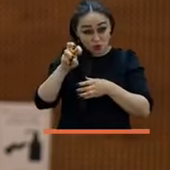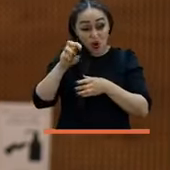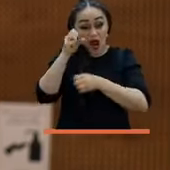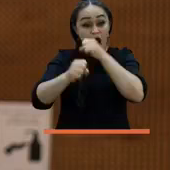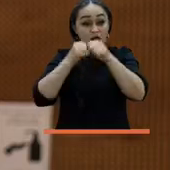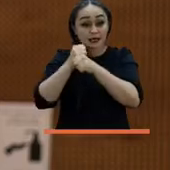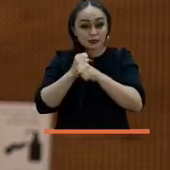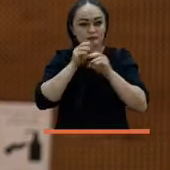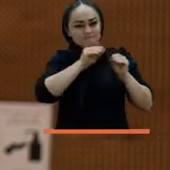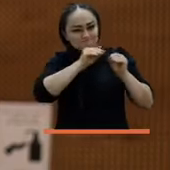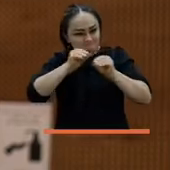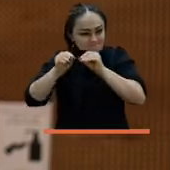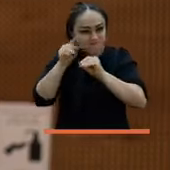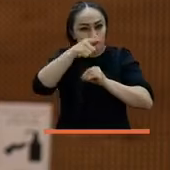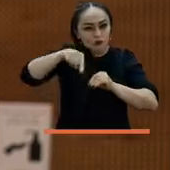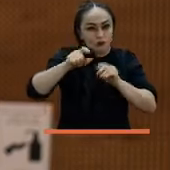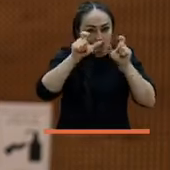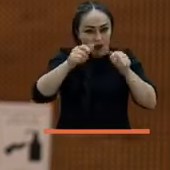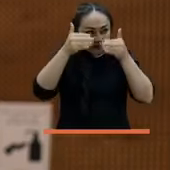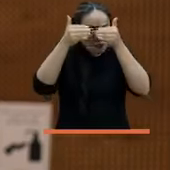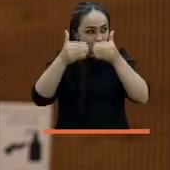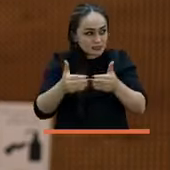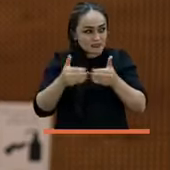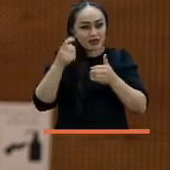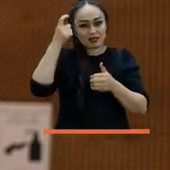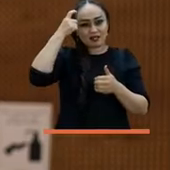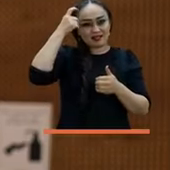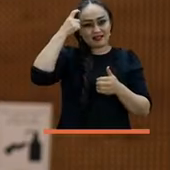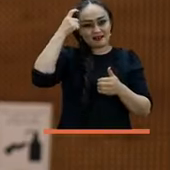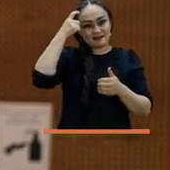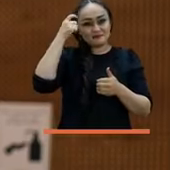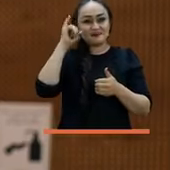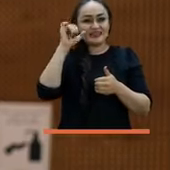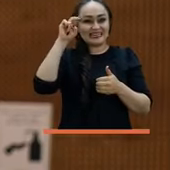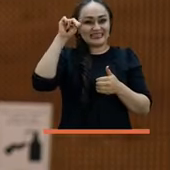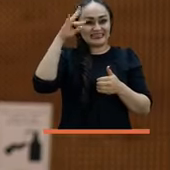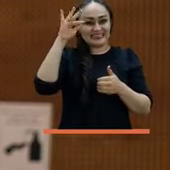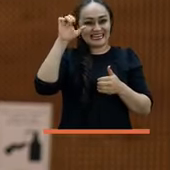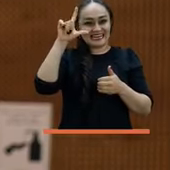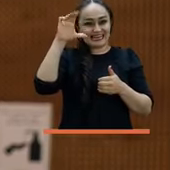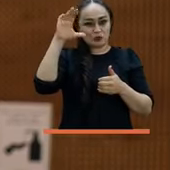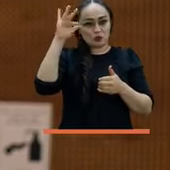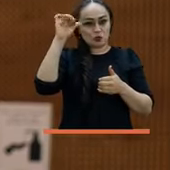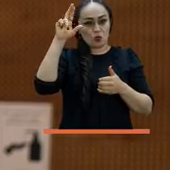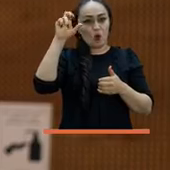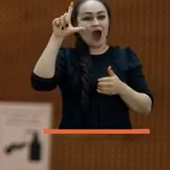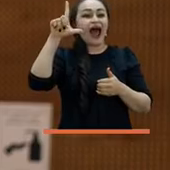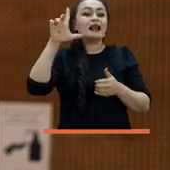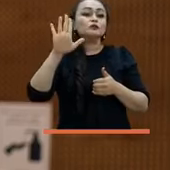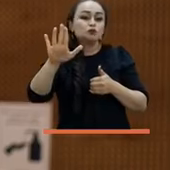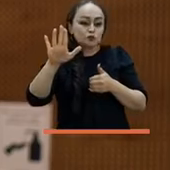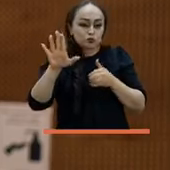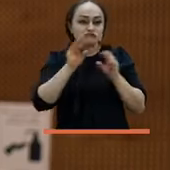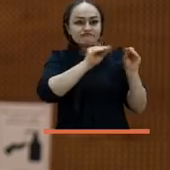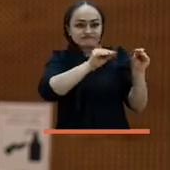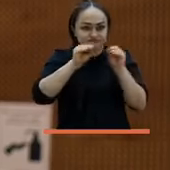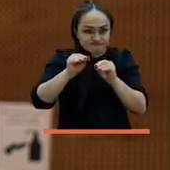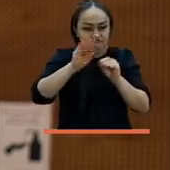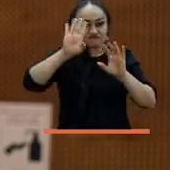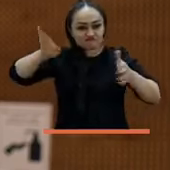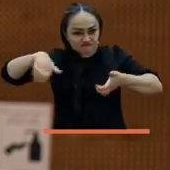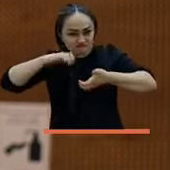logrado desarrollar una serie de programas y servicios para la formación de estas de esta población con alianzas con instituciones